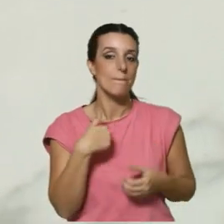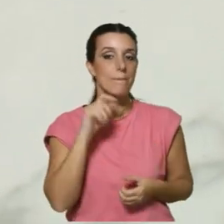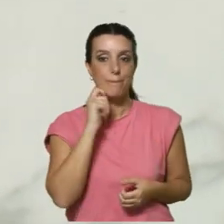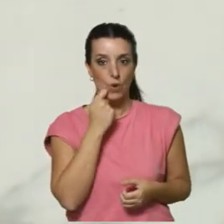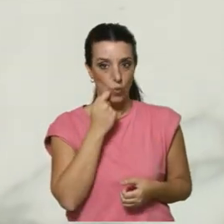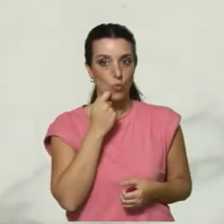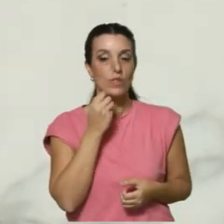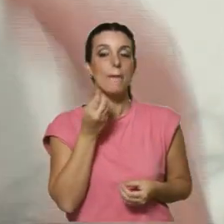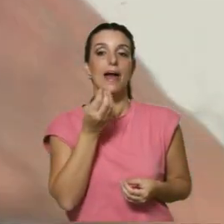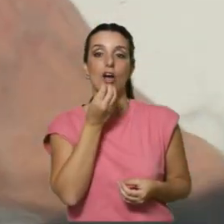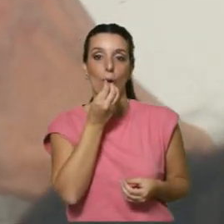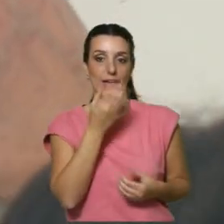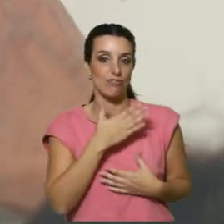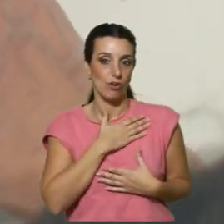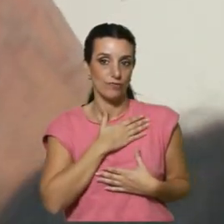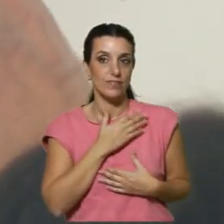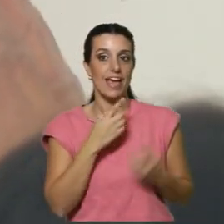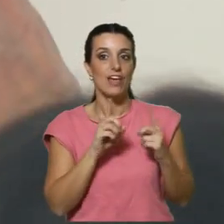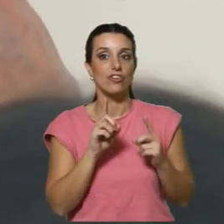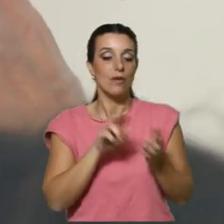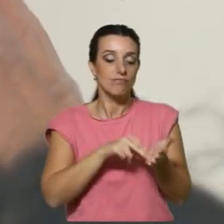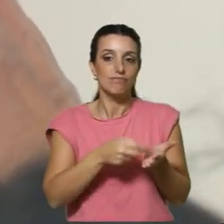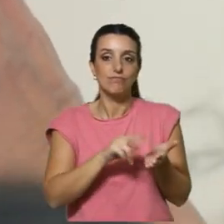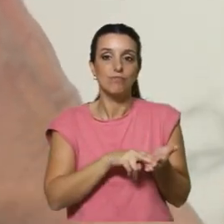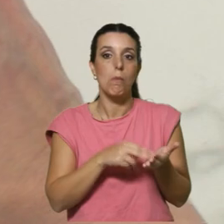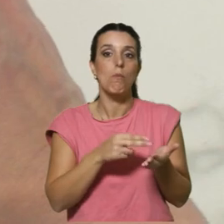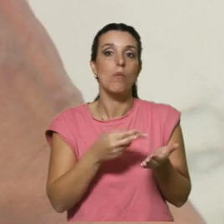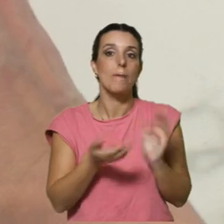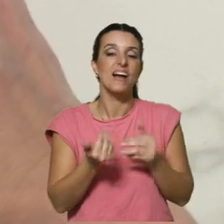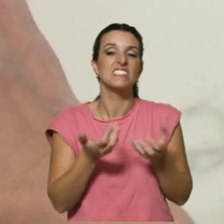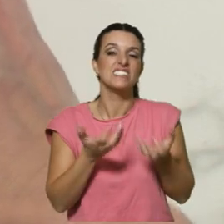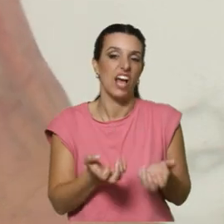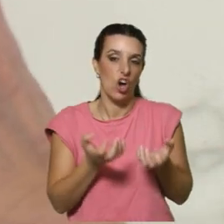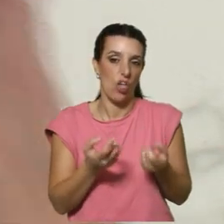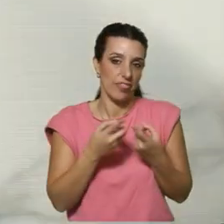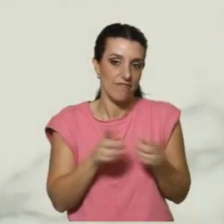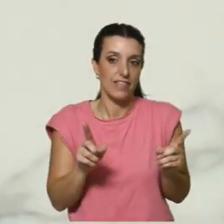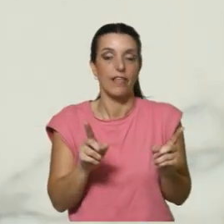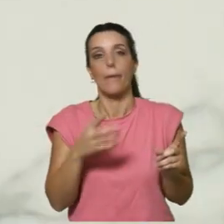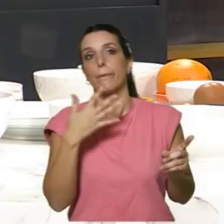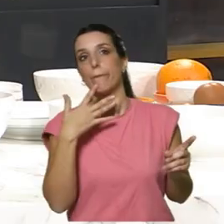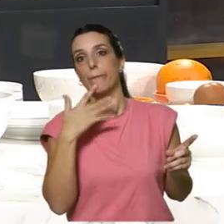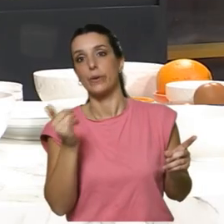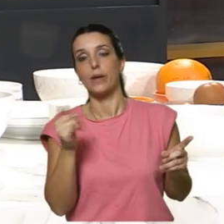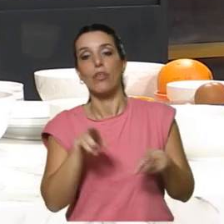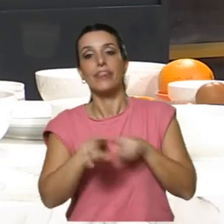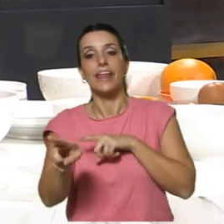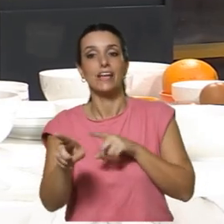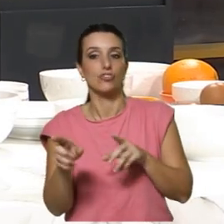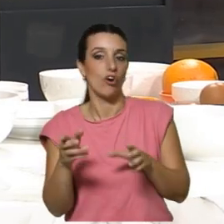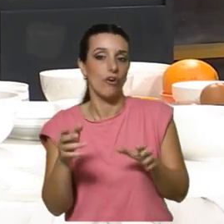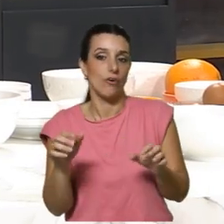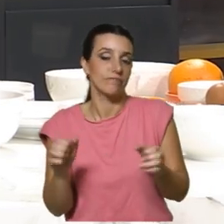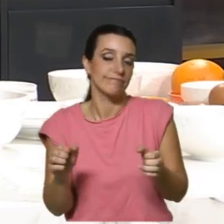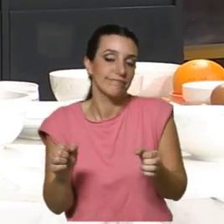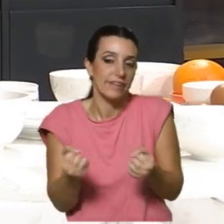puré de zapallo para comerlo yo? Pero ves, te queda un puré mucho más seco que si vos lo usaras, lo hicieras directamente hervido. Así